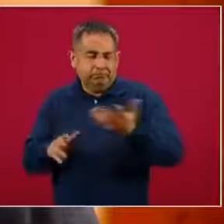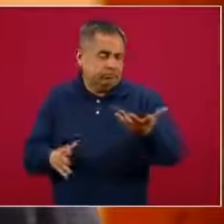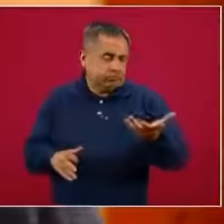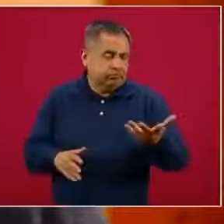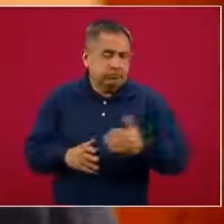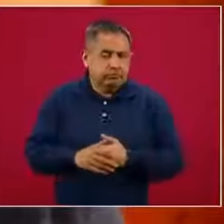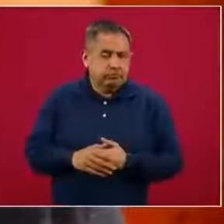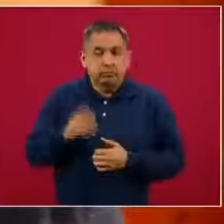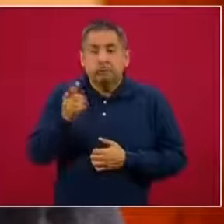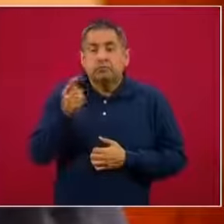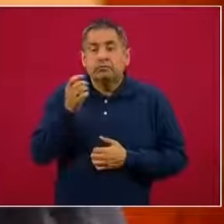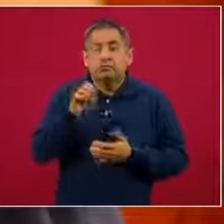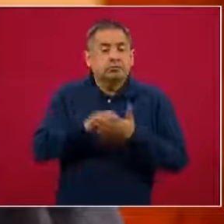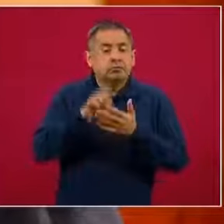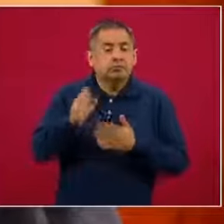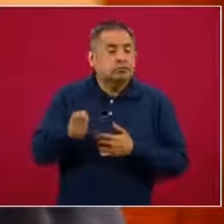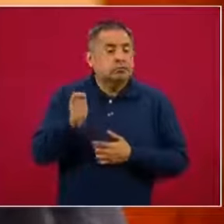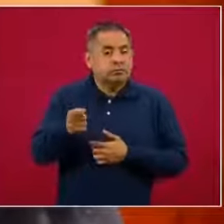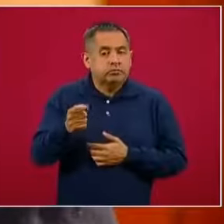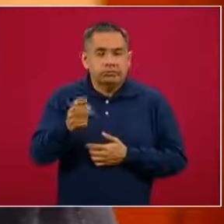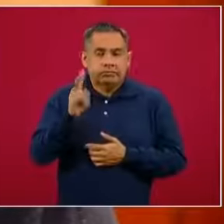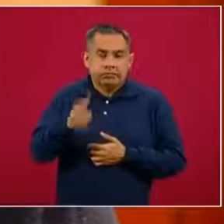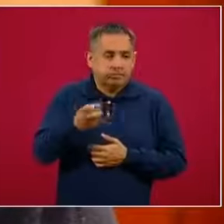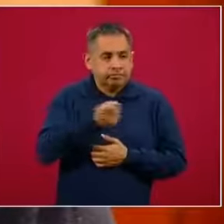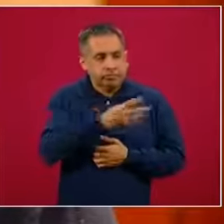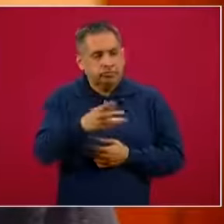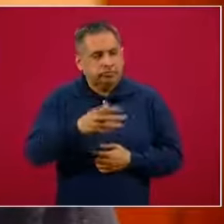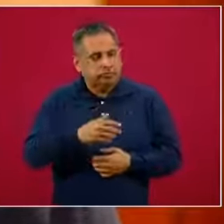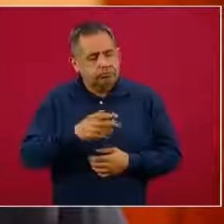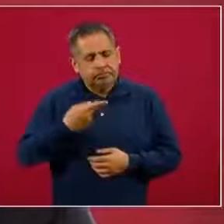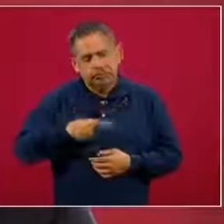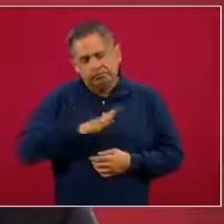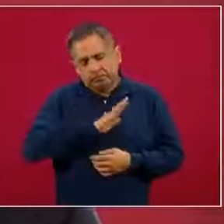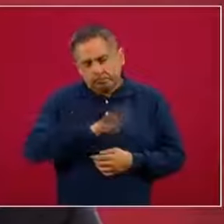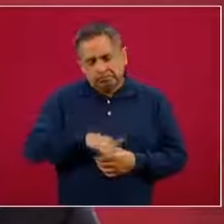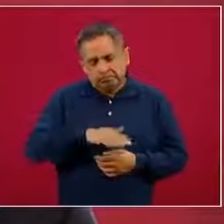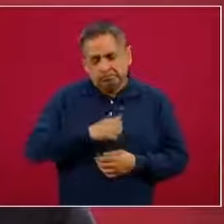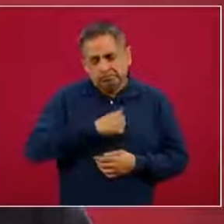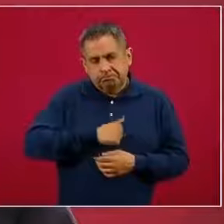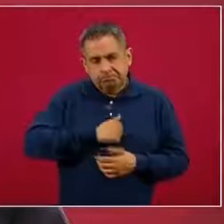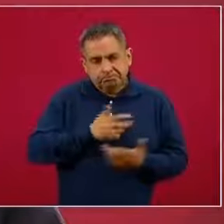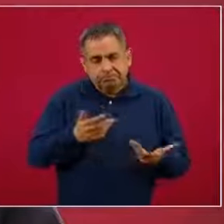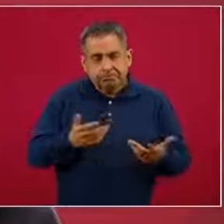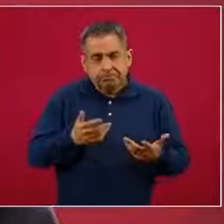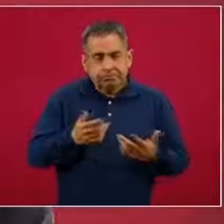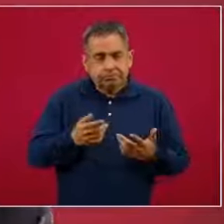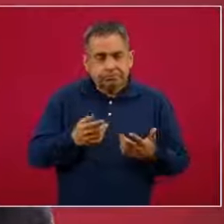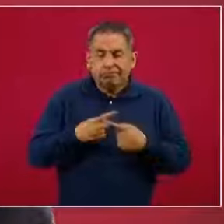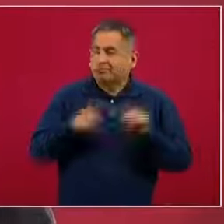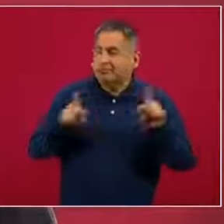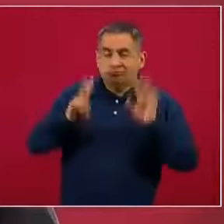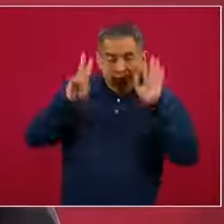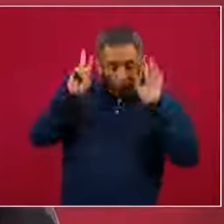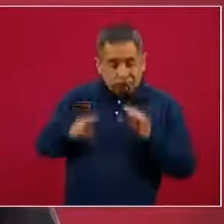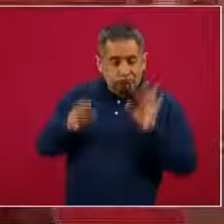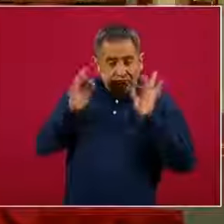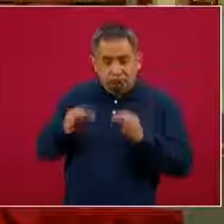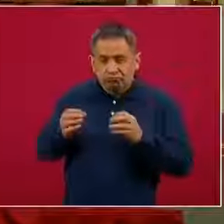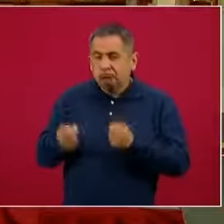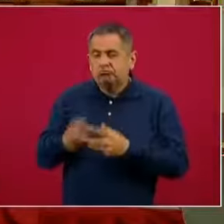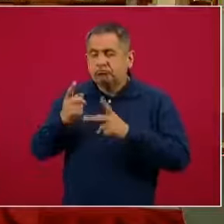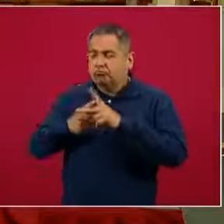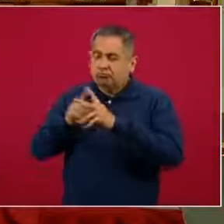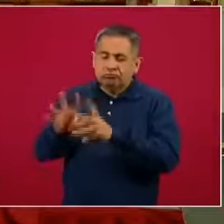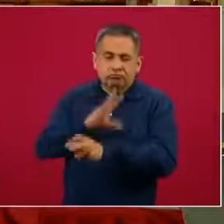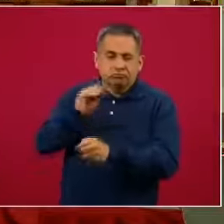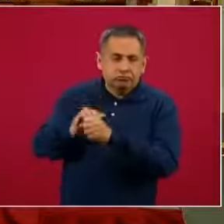que la cantidad de muy lamentables defunciones que se pueden sumar día con día difiera de lo que finalmente será la